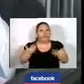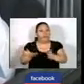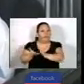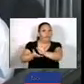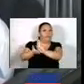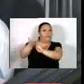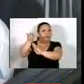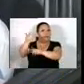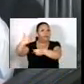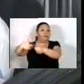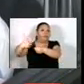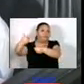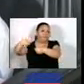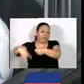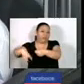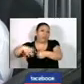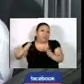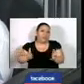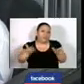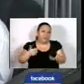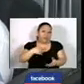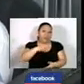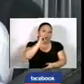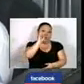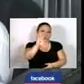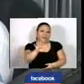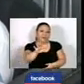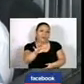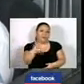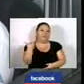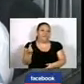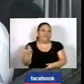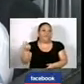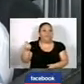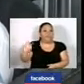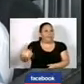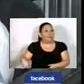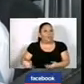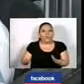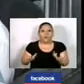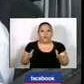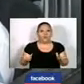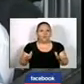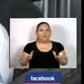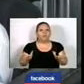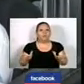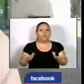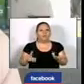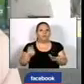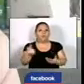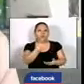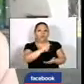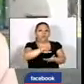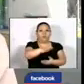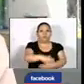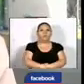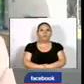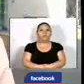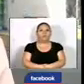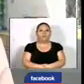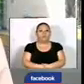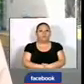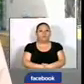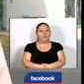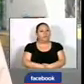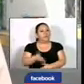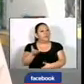y lógicamente, como le repito, afecta directamente el bolsillo del consumidor. Bueno, ya